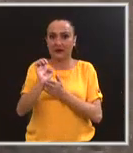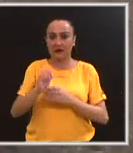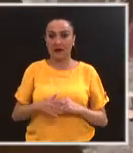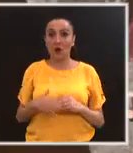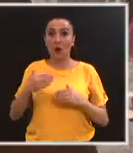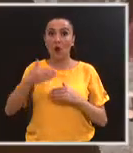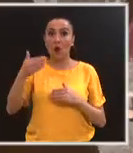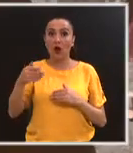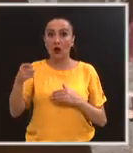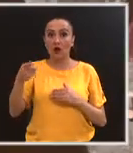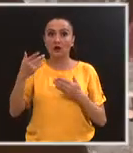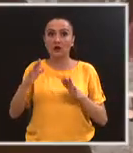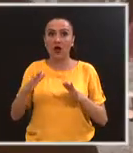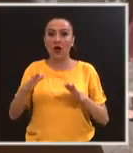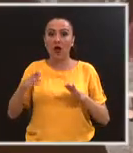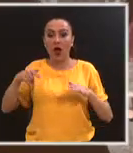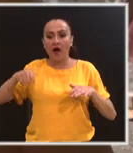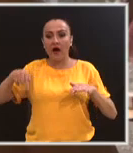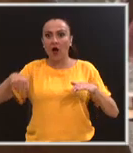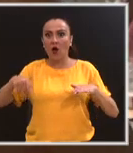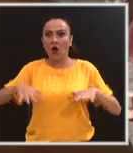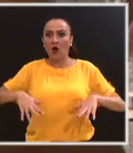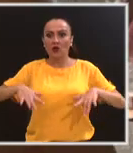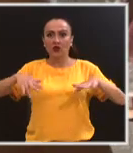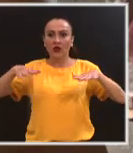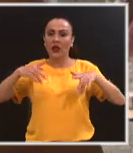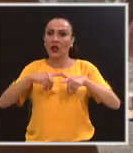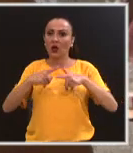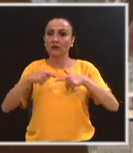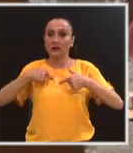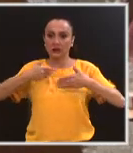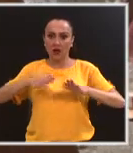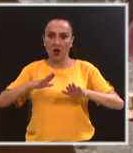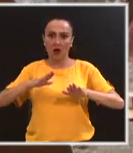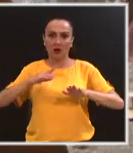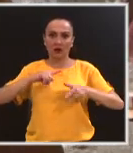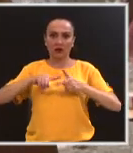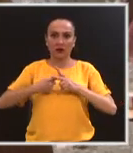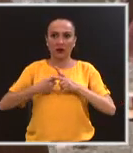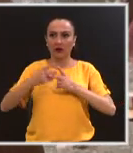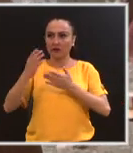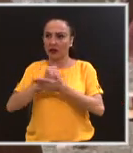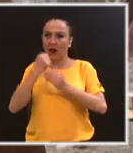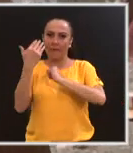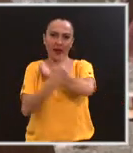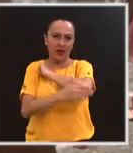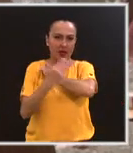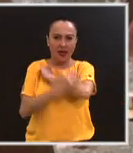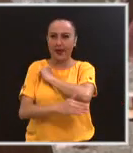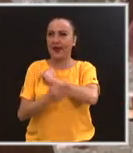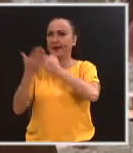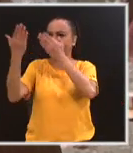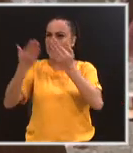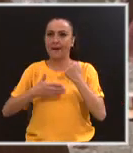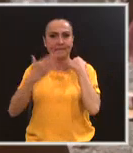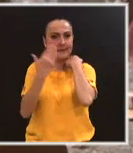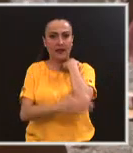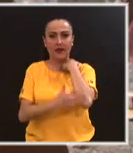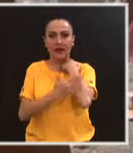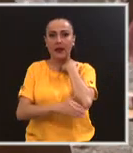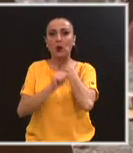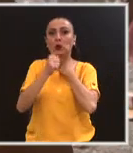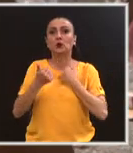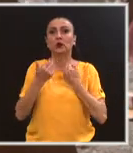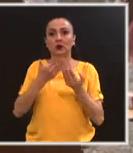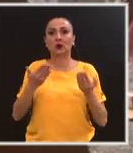cuando que se llenó todo abajo entonces Ya empezaron mis hijos a a recoger madera a traer madera y los otros